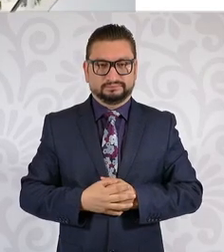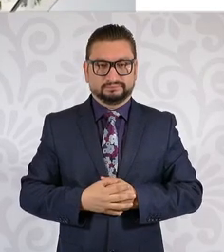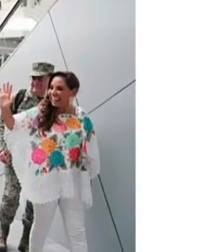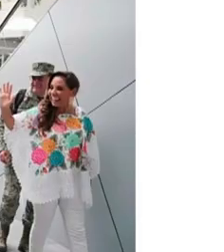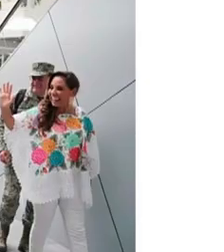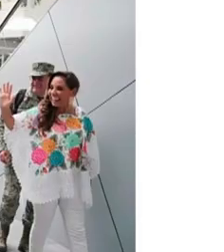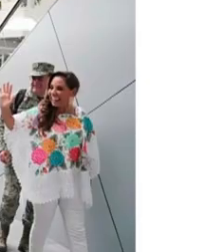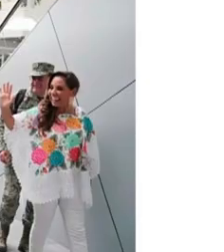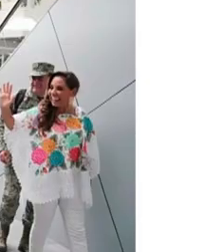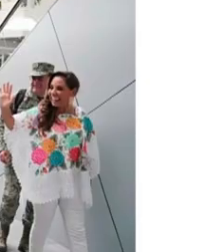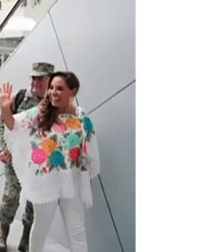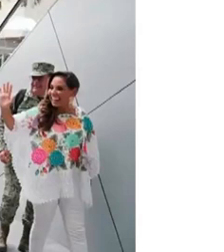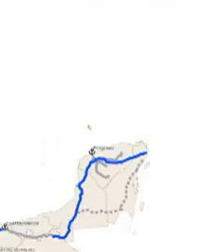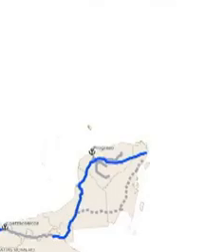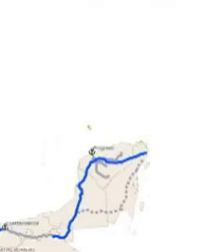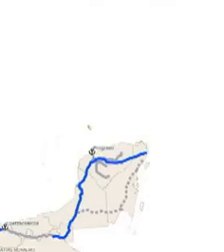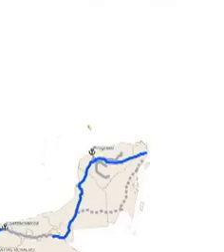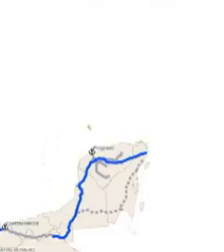favor.